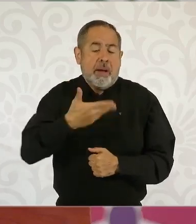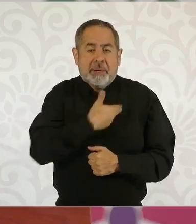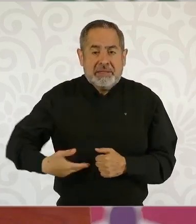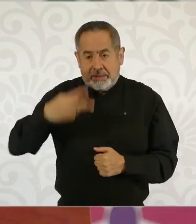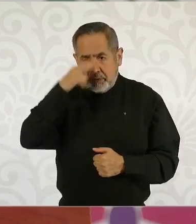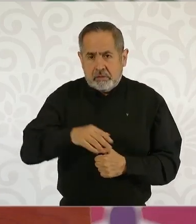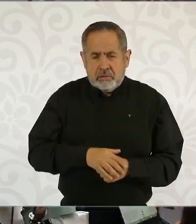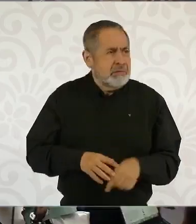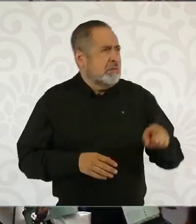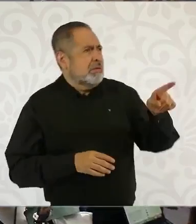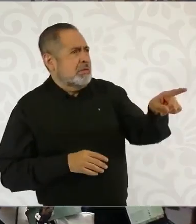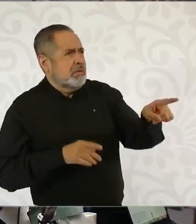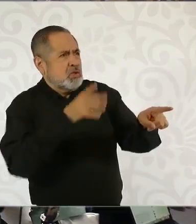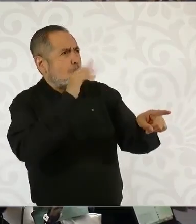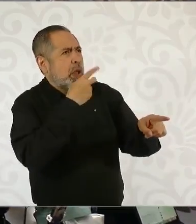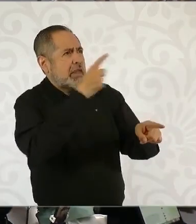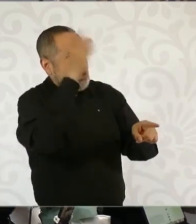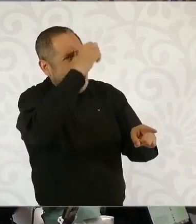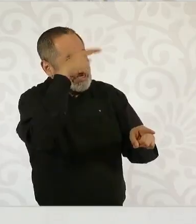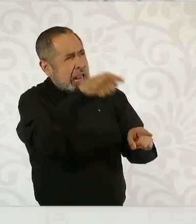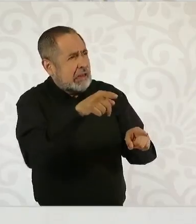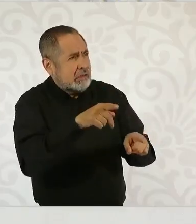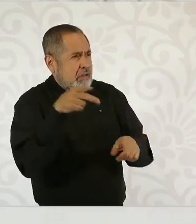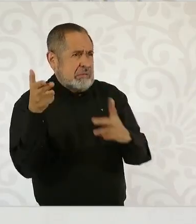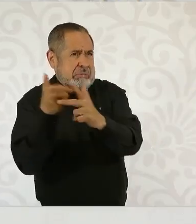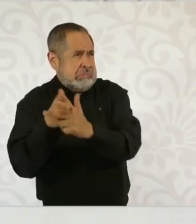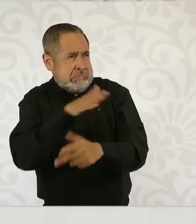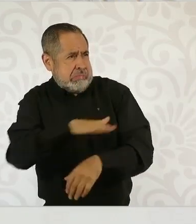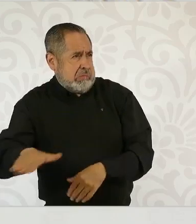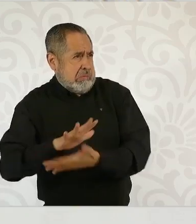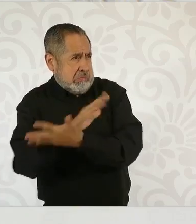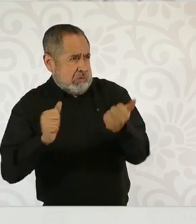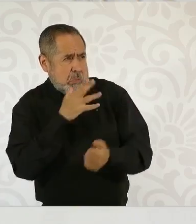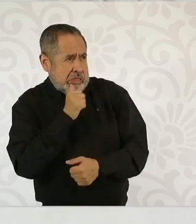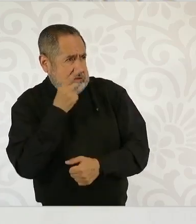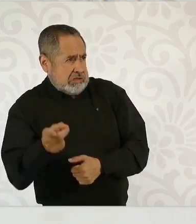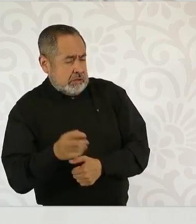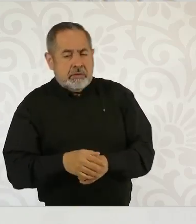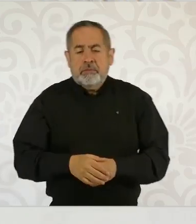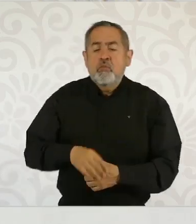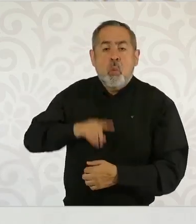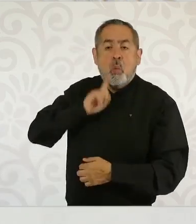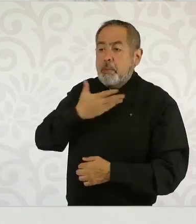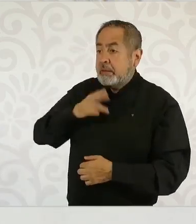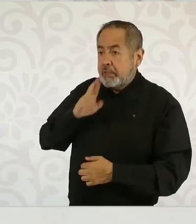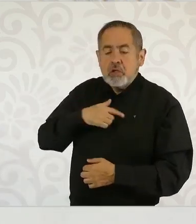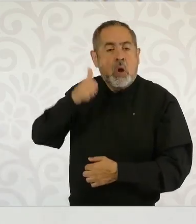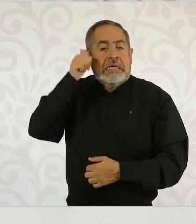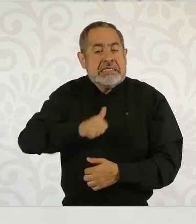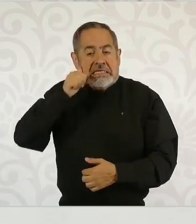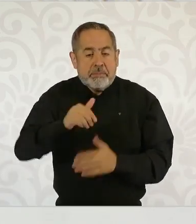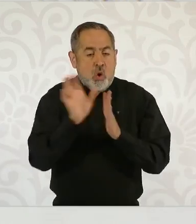le impide reconocer que es un genocidio? Como presidenta de México, lo que tenemos que hacer siempre es en el marco